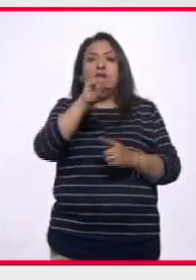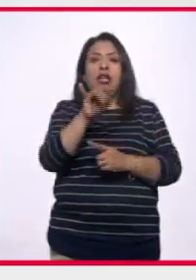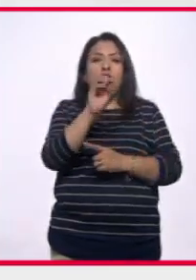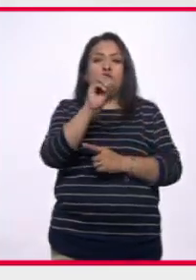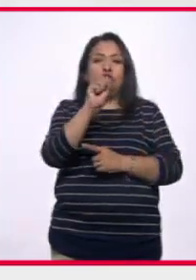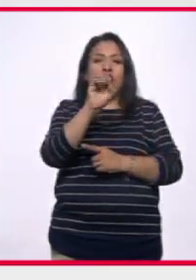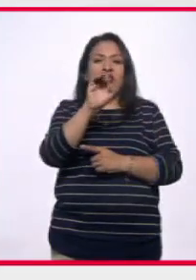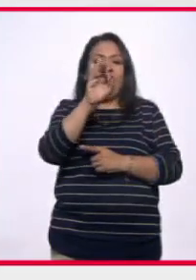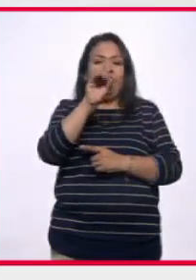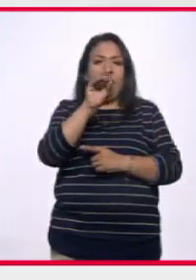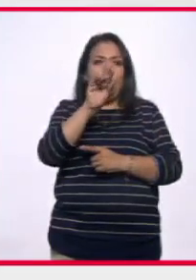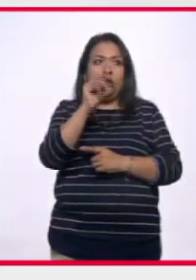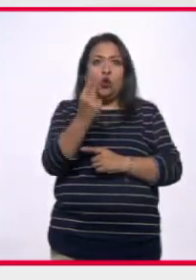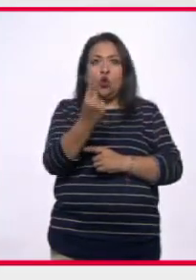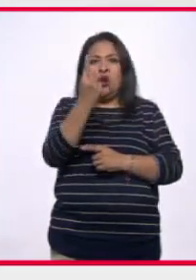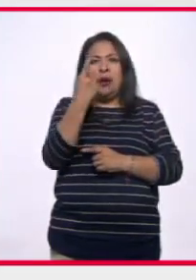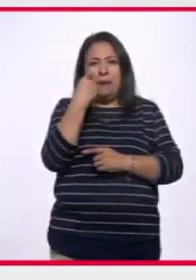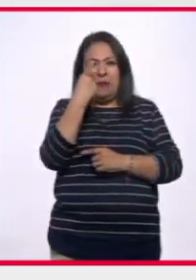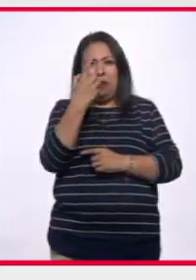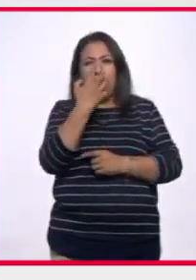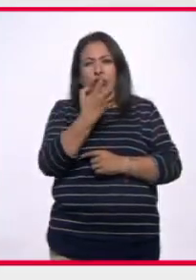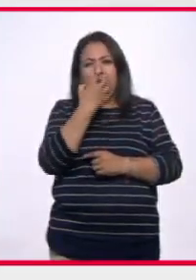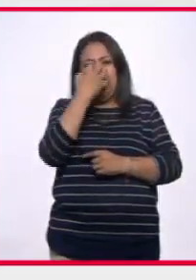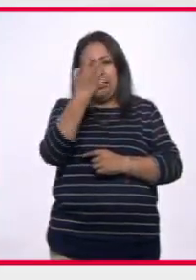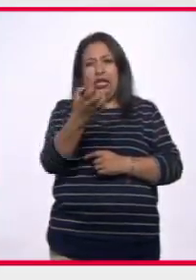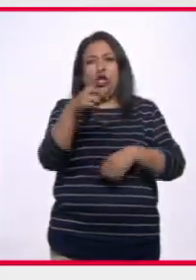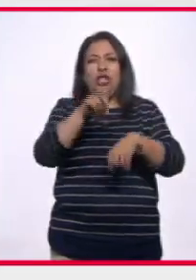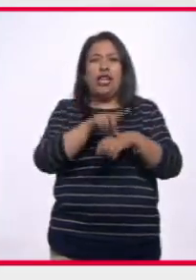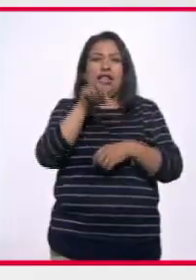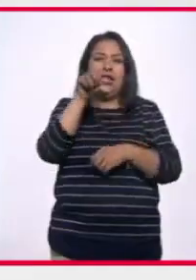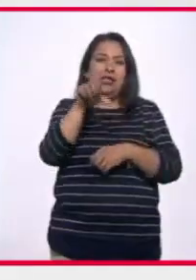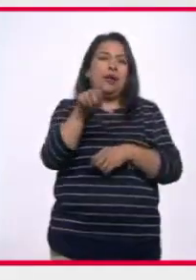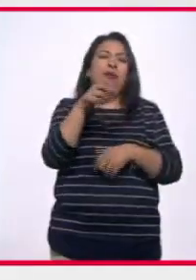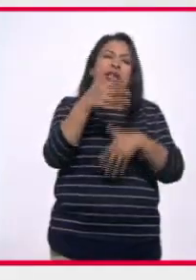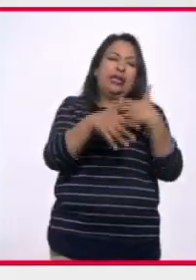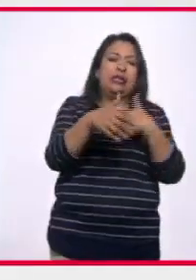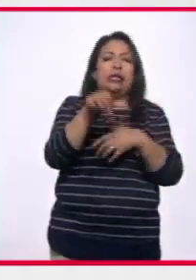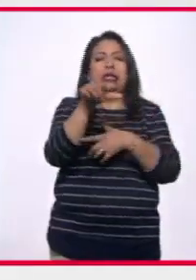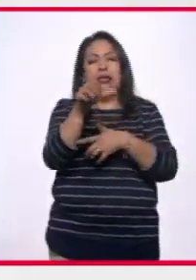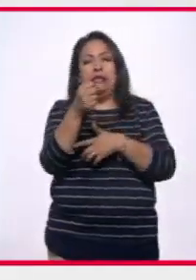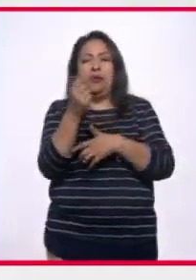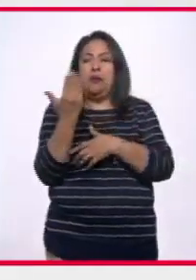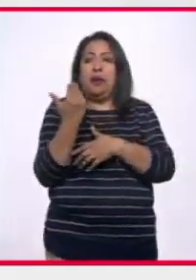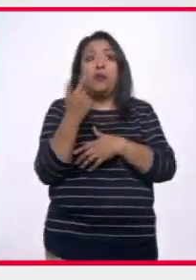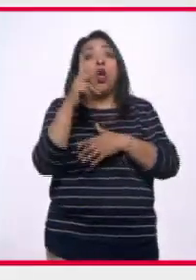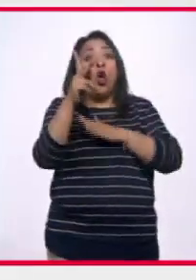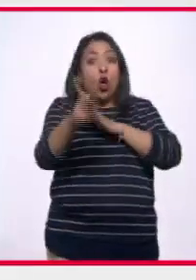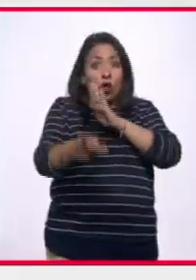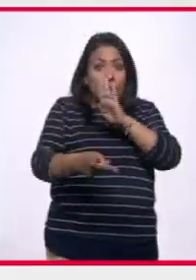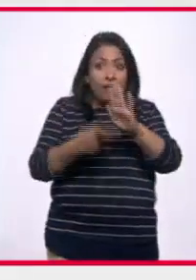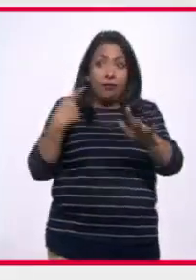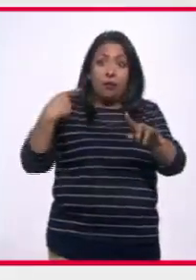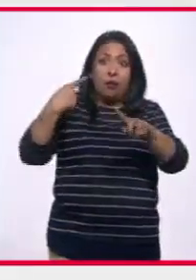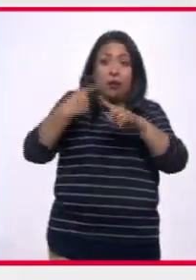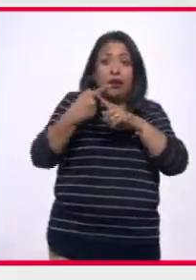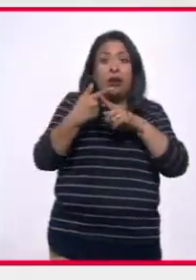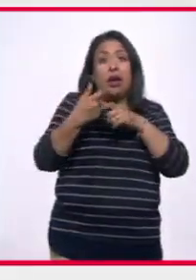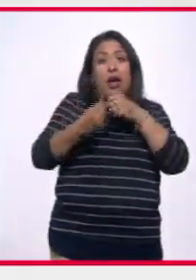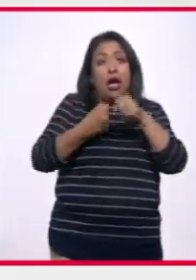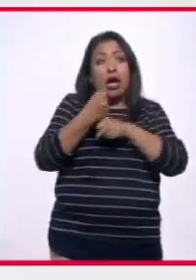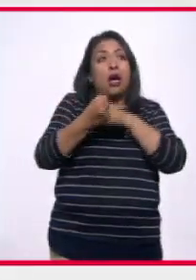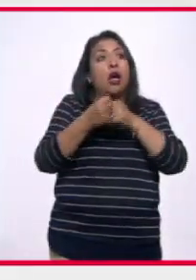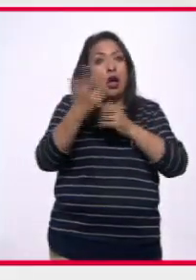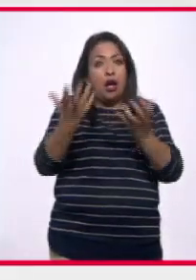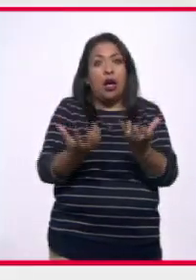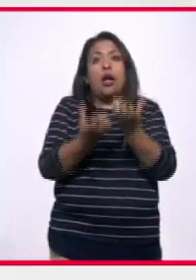ortiz si nosotros nos damos cuenta en el grito del 15 del 16 de septiembre bueno 15 y 6 de septiembre pasado otra vez después de varios ex genios se recupera